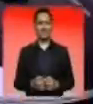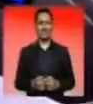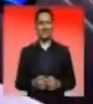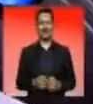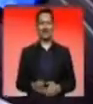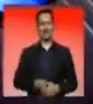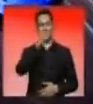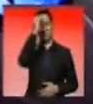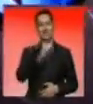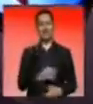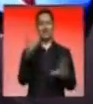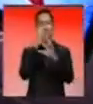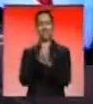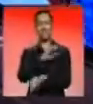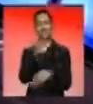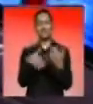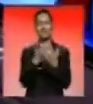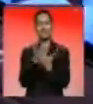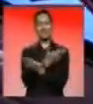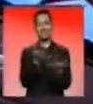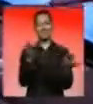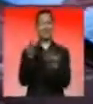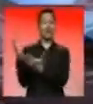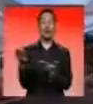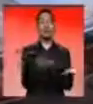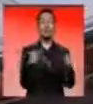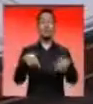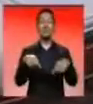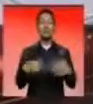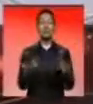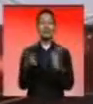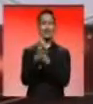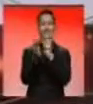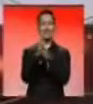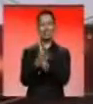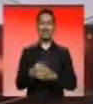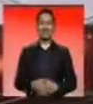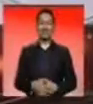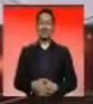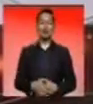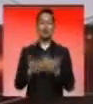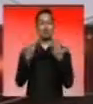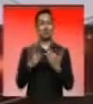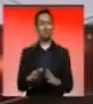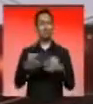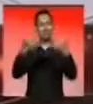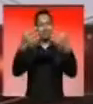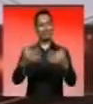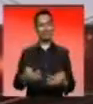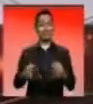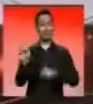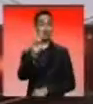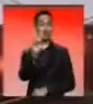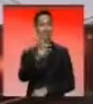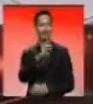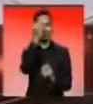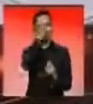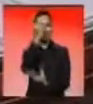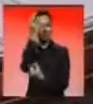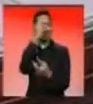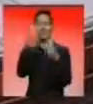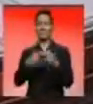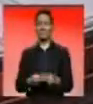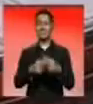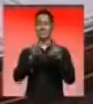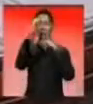¿Qué tal, amigos televidentes? Muy buenas noches y bienvenidos a su segmento Te Cuento Qué. Estamos listos hoy viernes para arrancar con la mejor